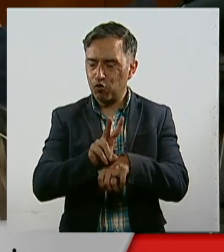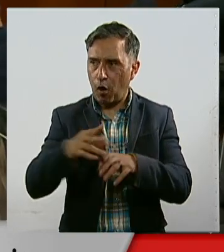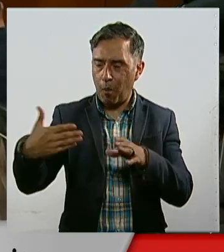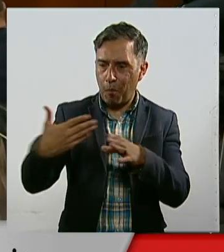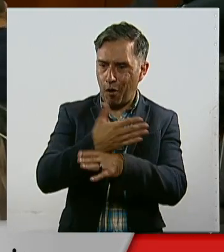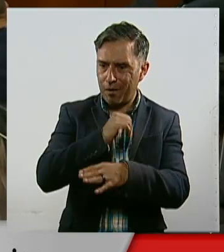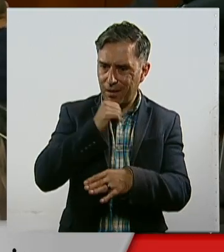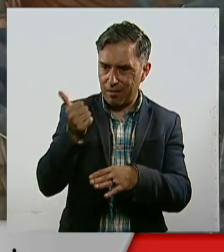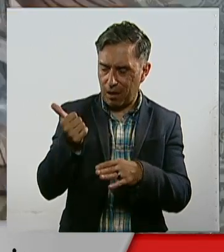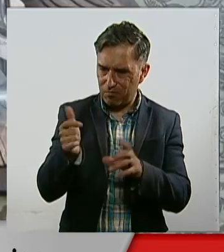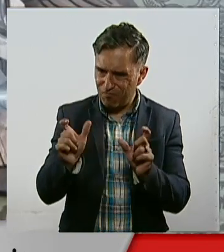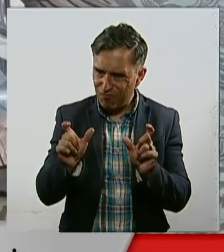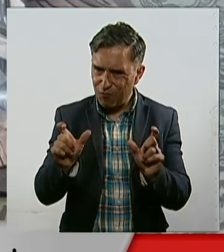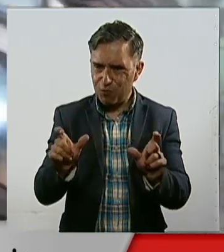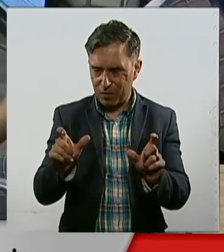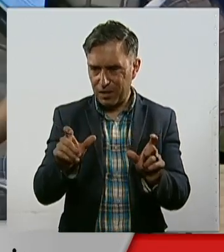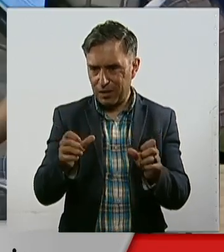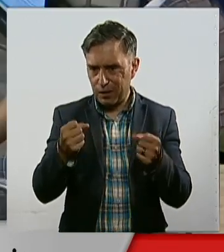país